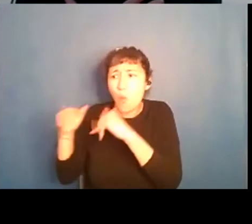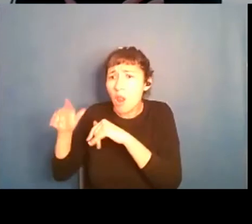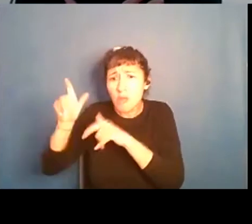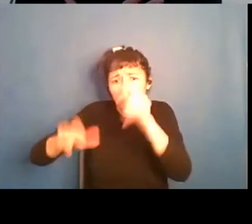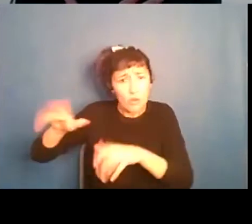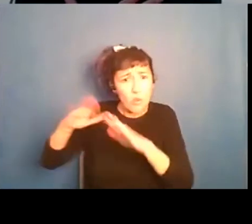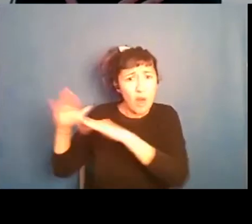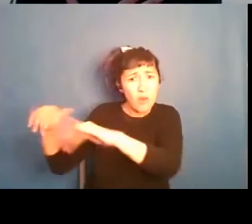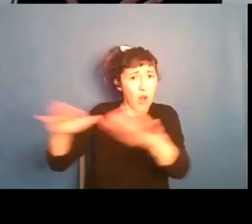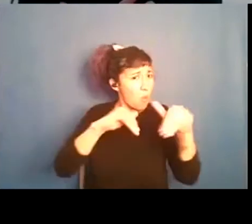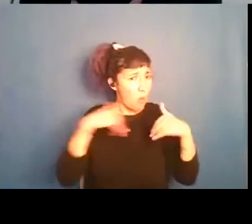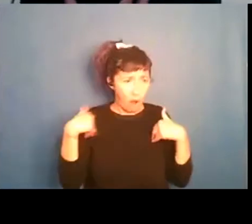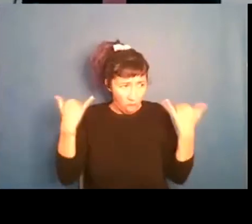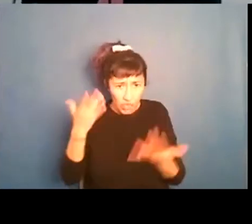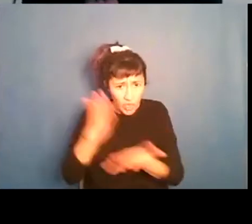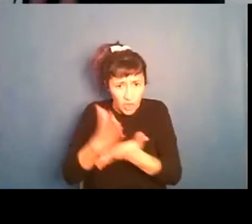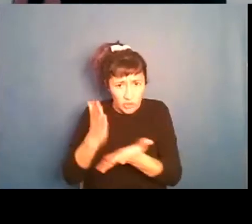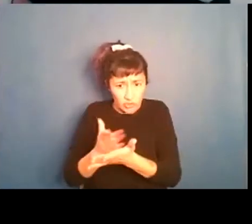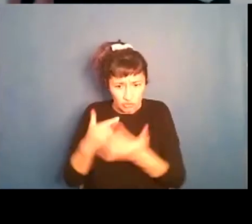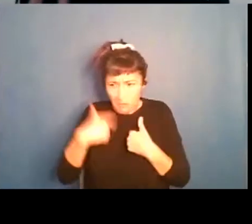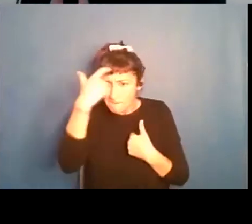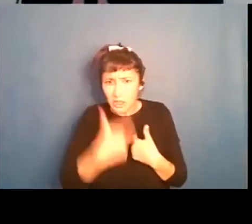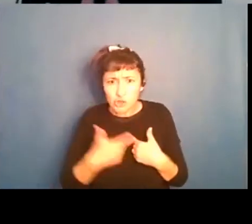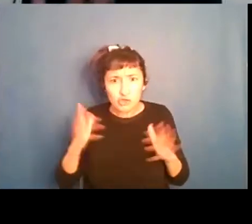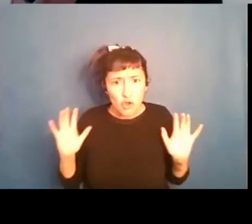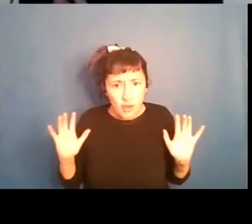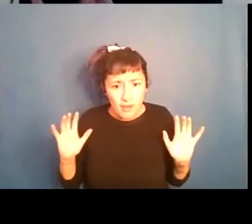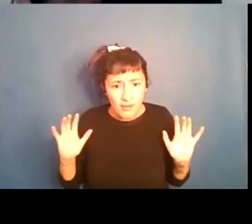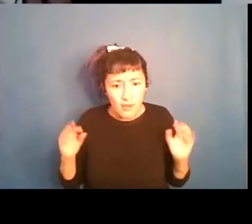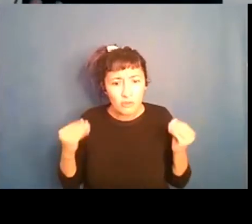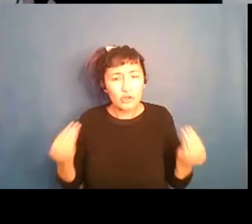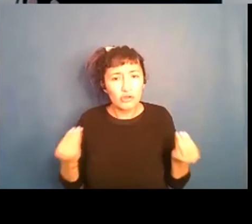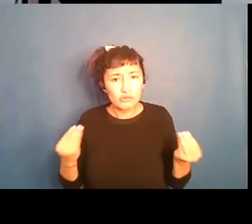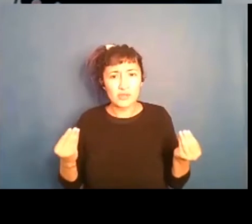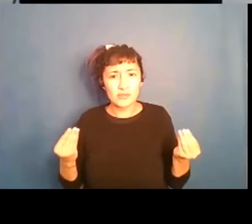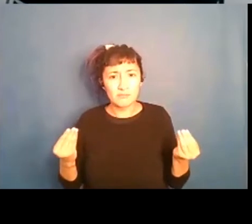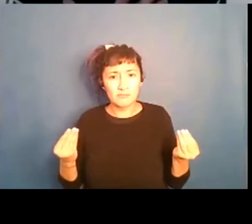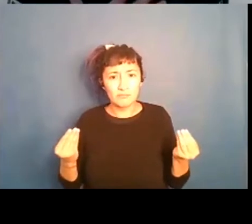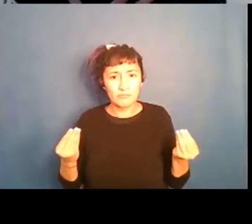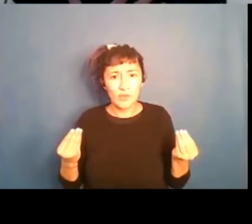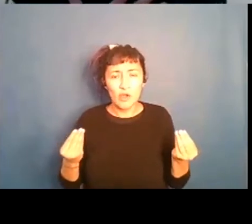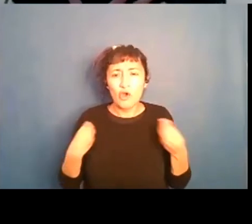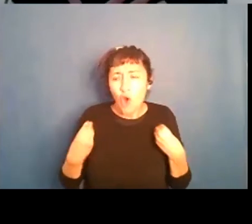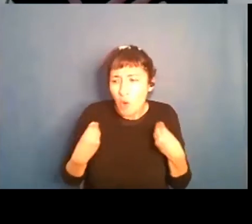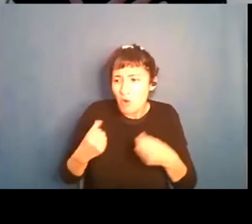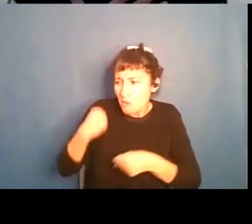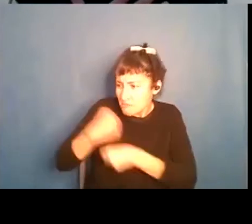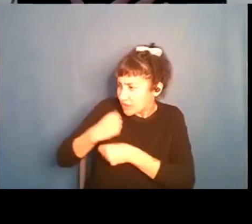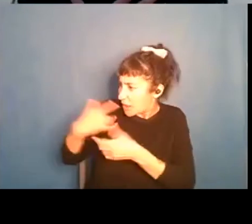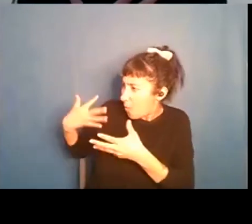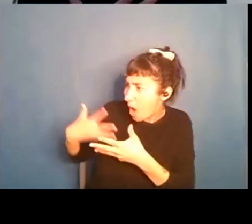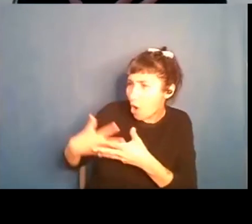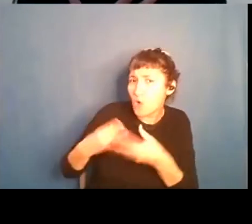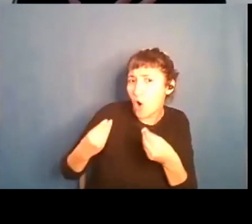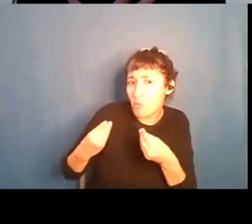persona. Entonces, ¿pero dónde está todo mi arduo trabajo? Que mi familia, sin ir más lejos, son